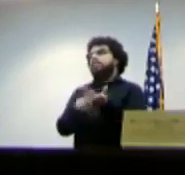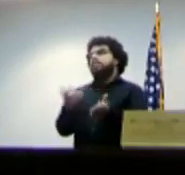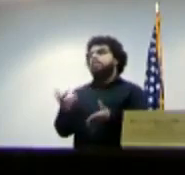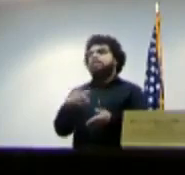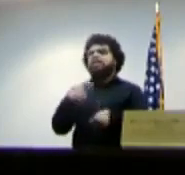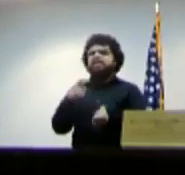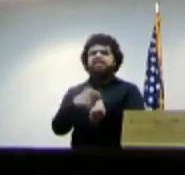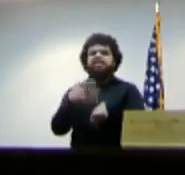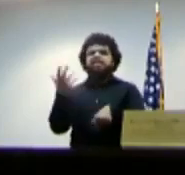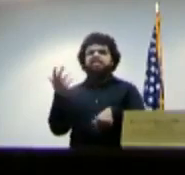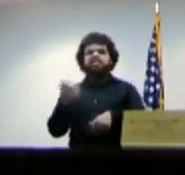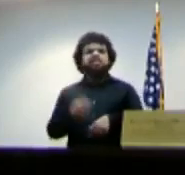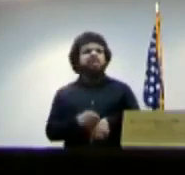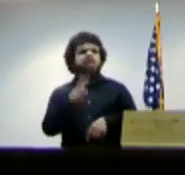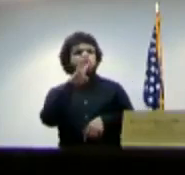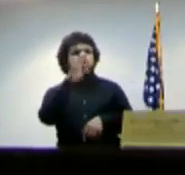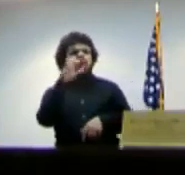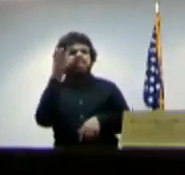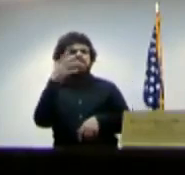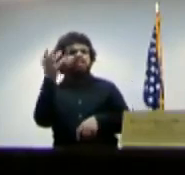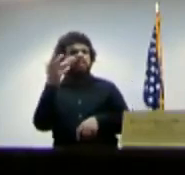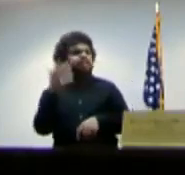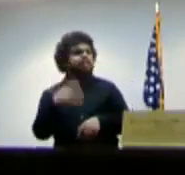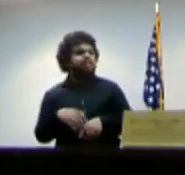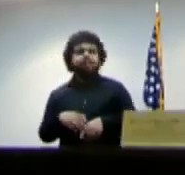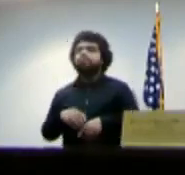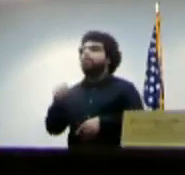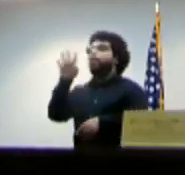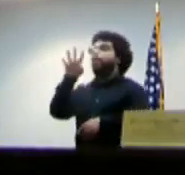fue? 40 y pico minutos, no me acuerdo cuánto.